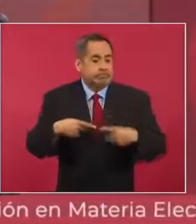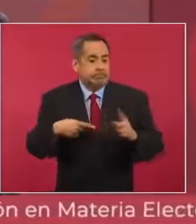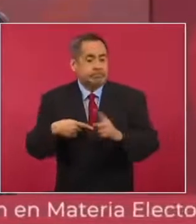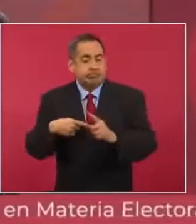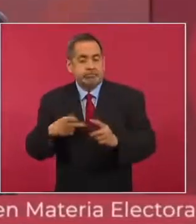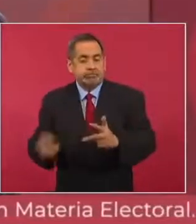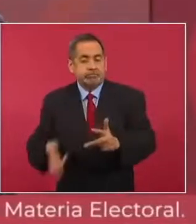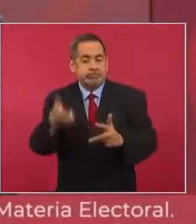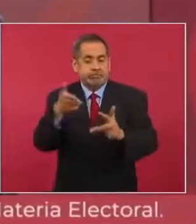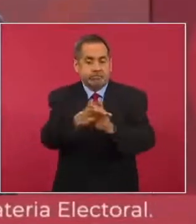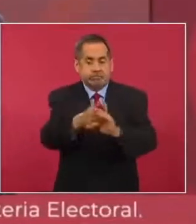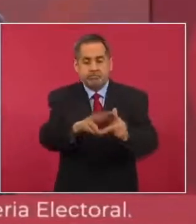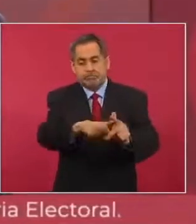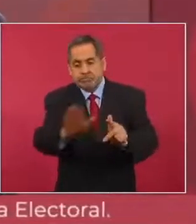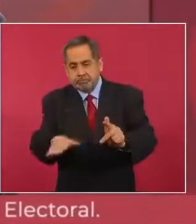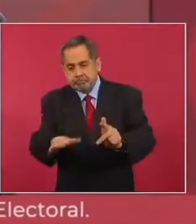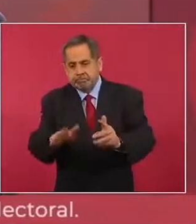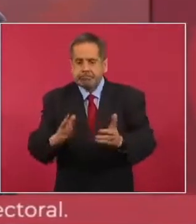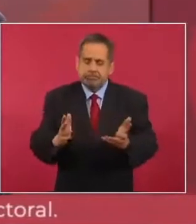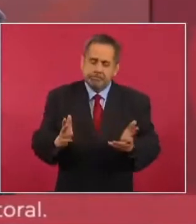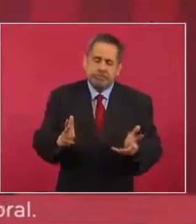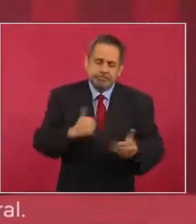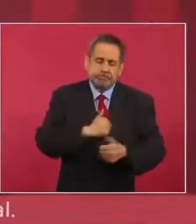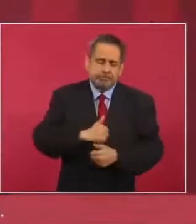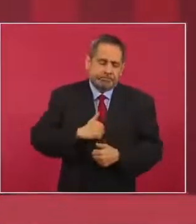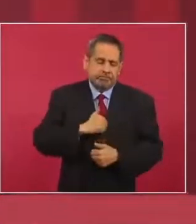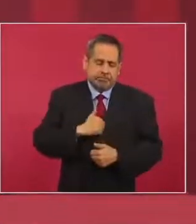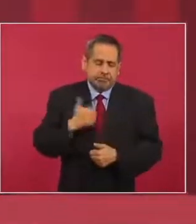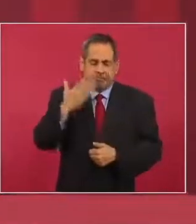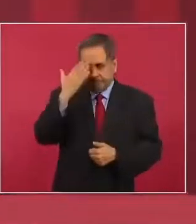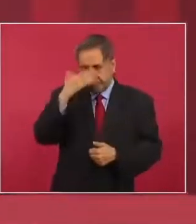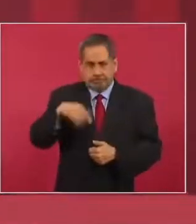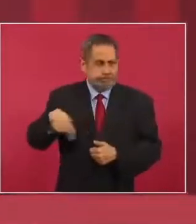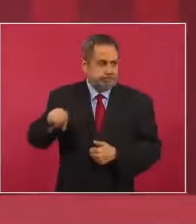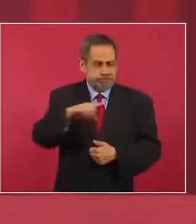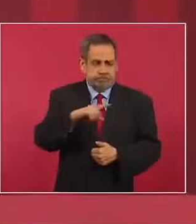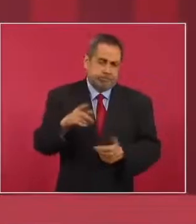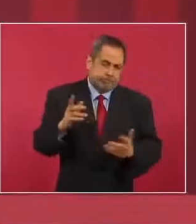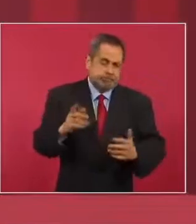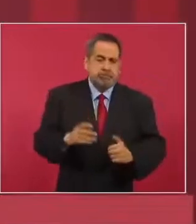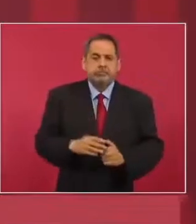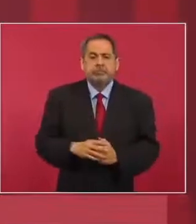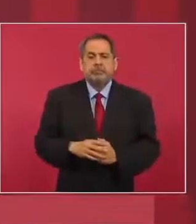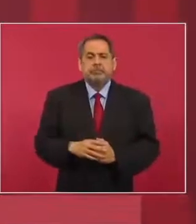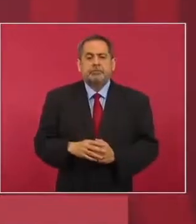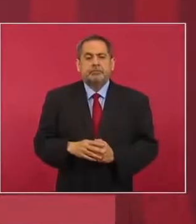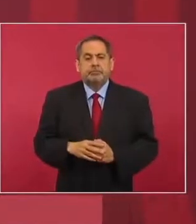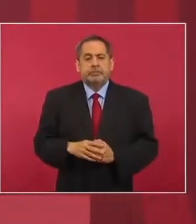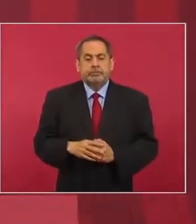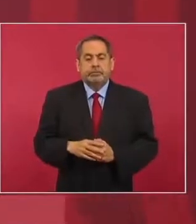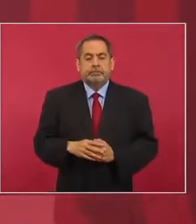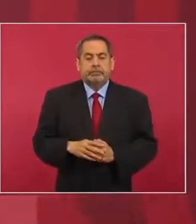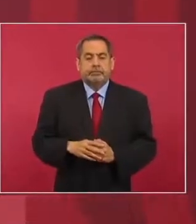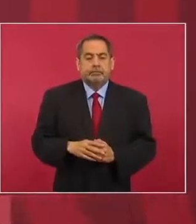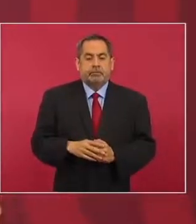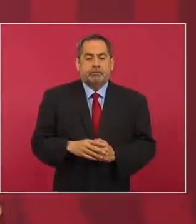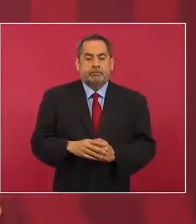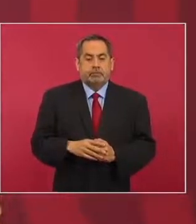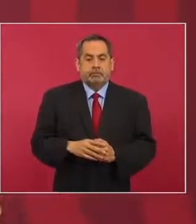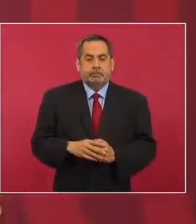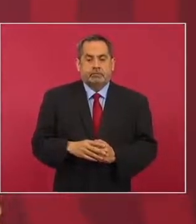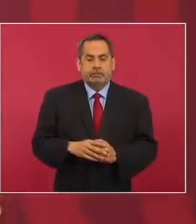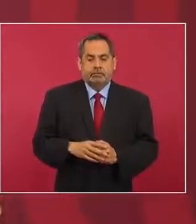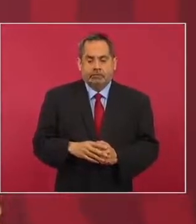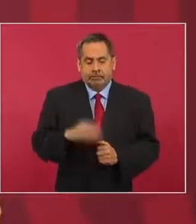lo sabemos, nada más que en